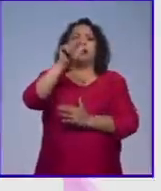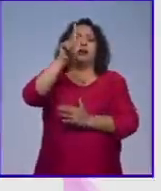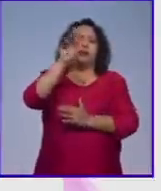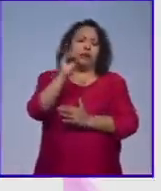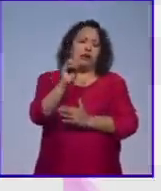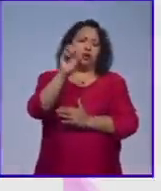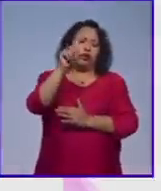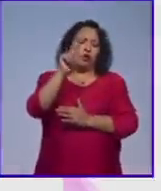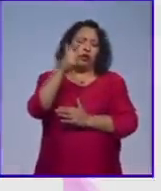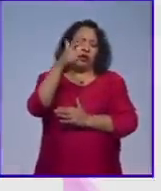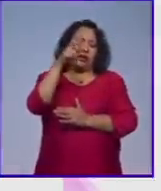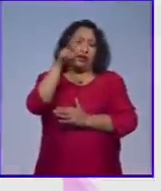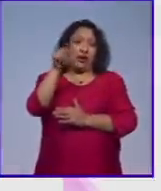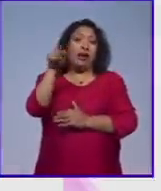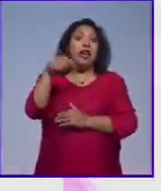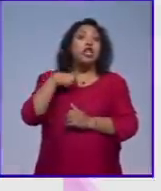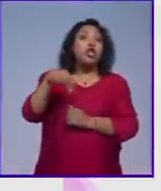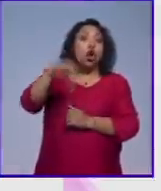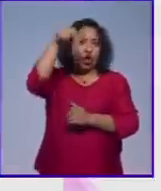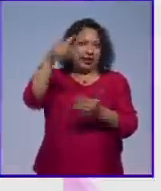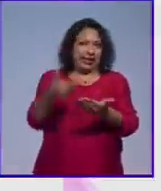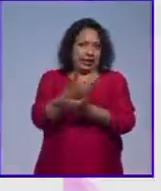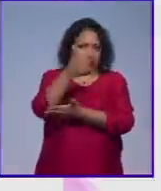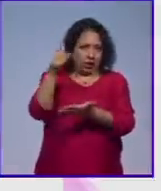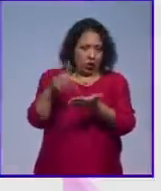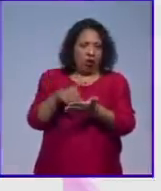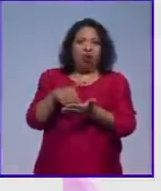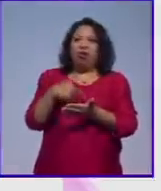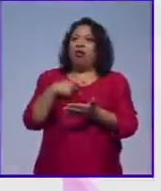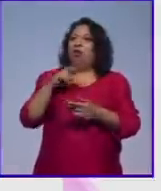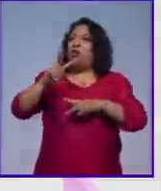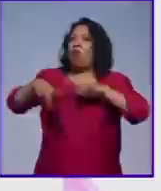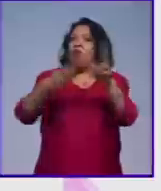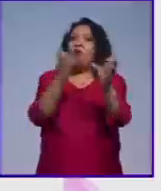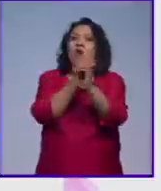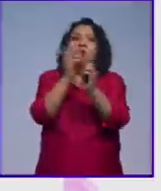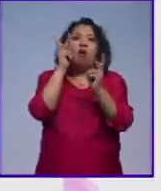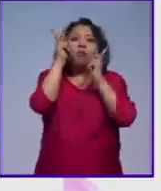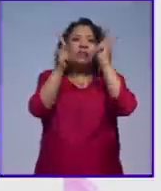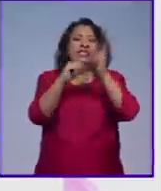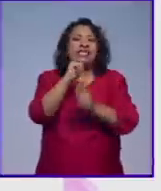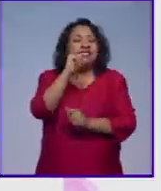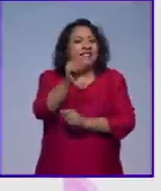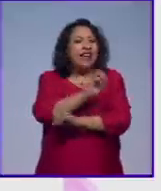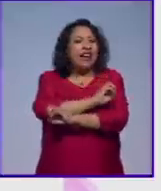Niebla. Él era del norte y entonces nadie lo visitaba.